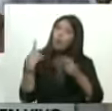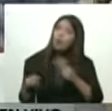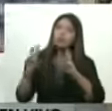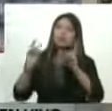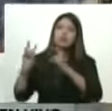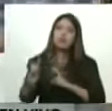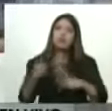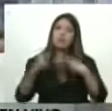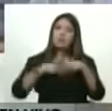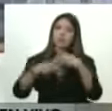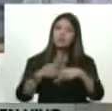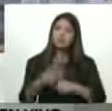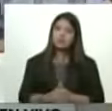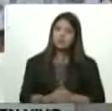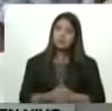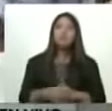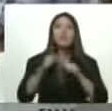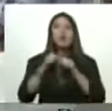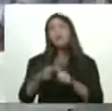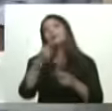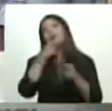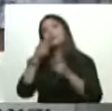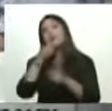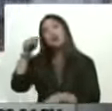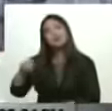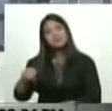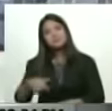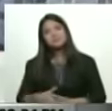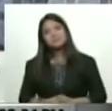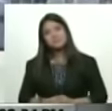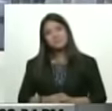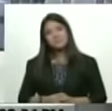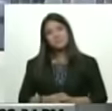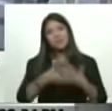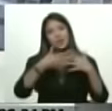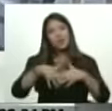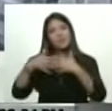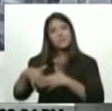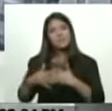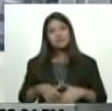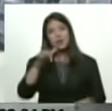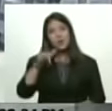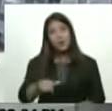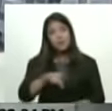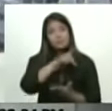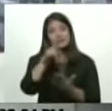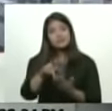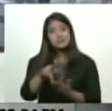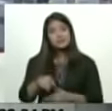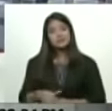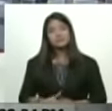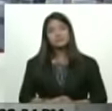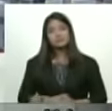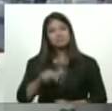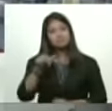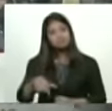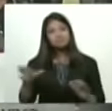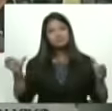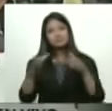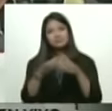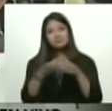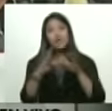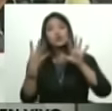sectores productivos. Vamos a continuar conversando por aquí con algunos de los empresarios que el día de hoy participaron en este encuentro de